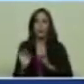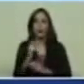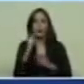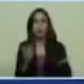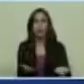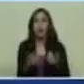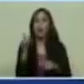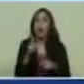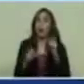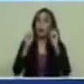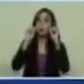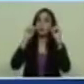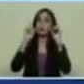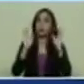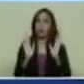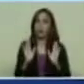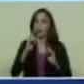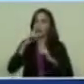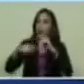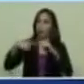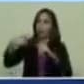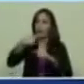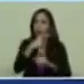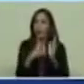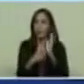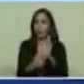alguna sorpresa, pero las anunciaré más adelante.